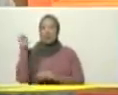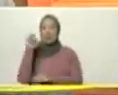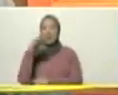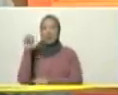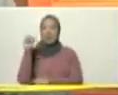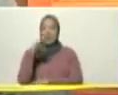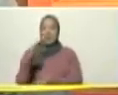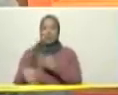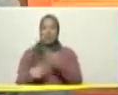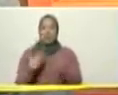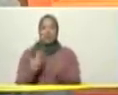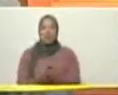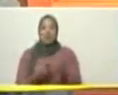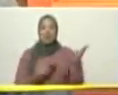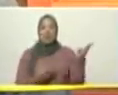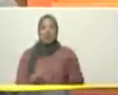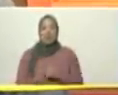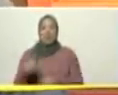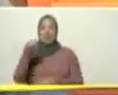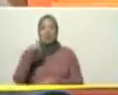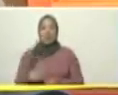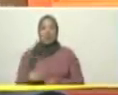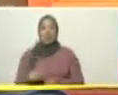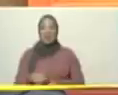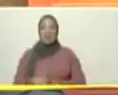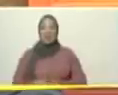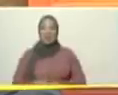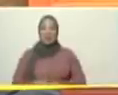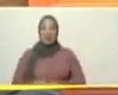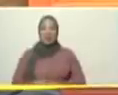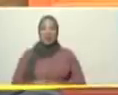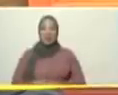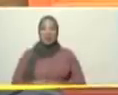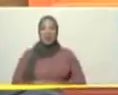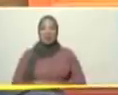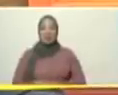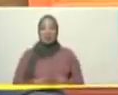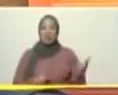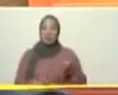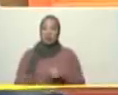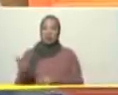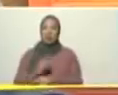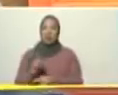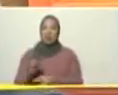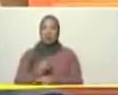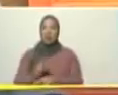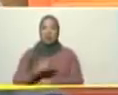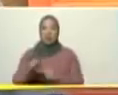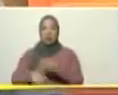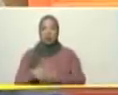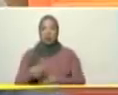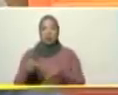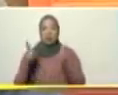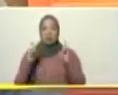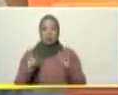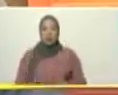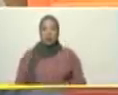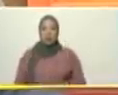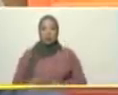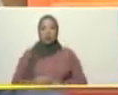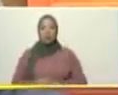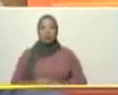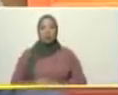cancelación. La cultura del odio directamente, pero hoy se le llama la cultura de la cancelación y que es la que lleva a que las